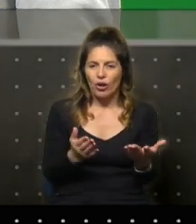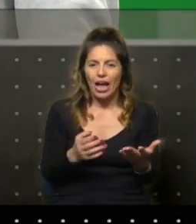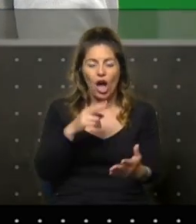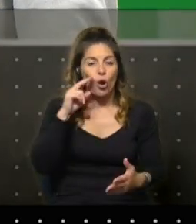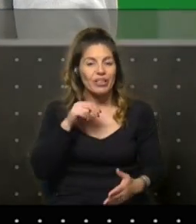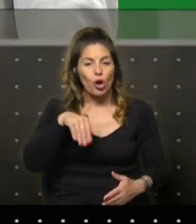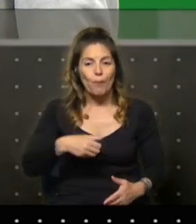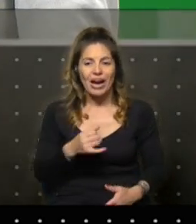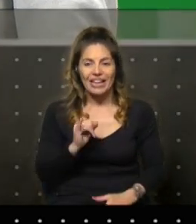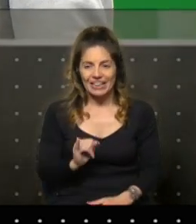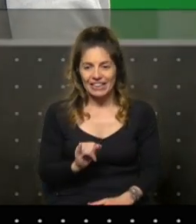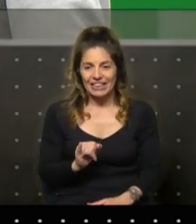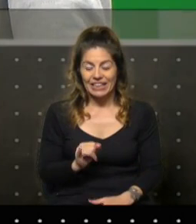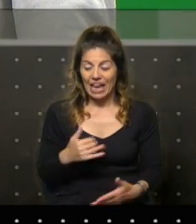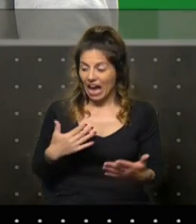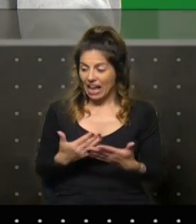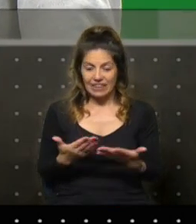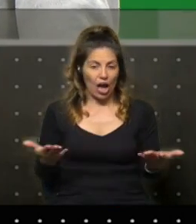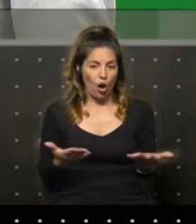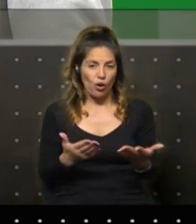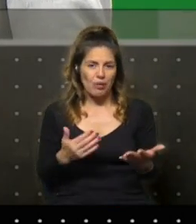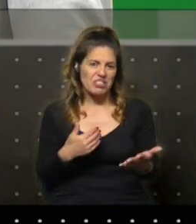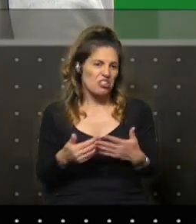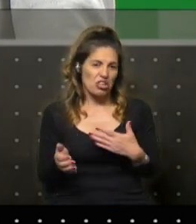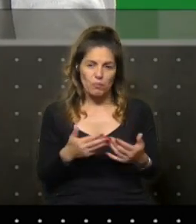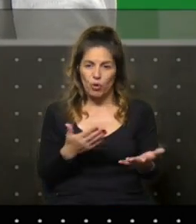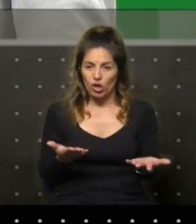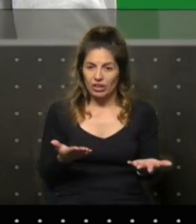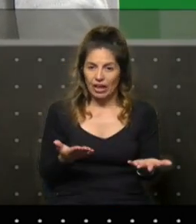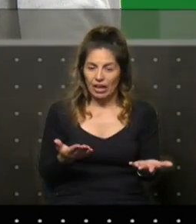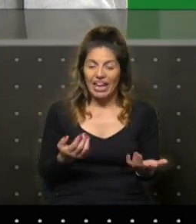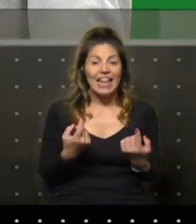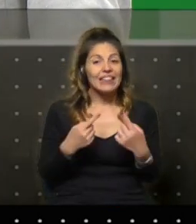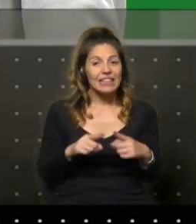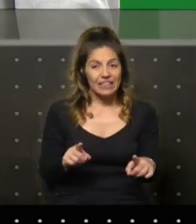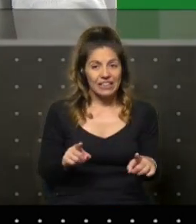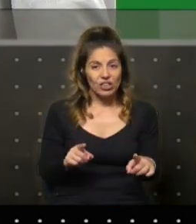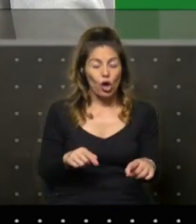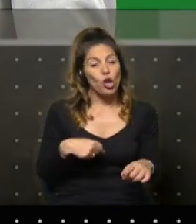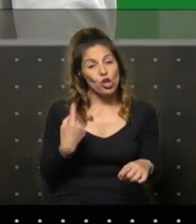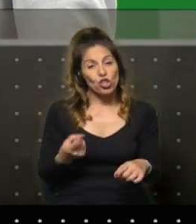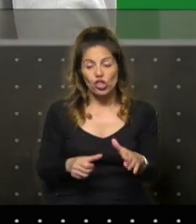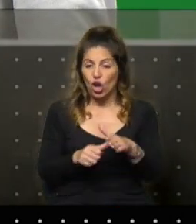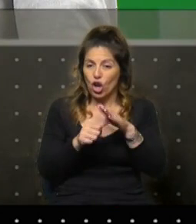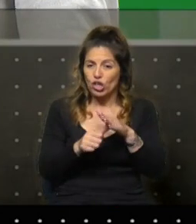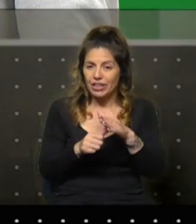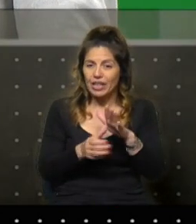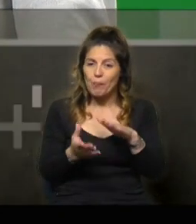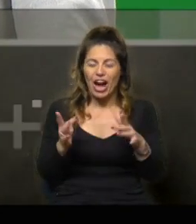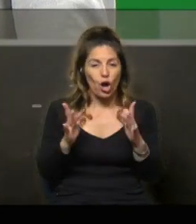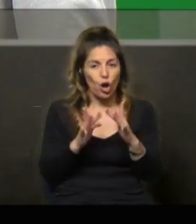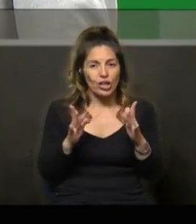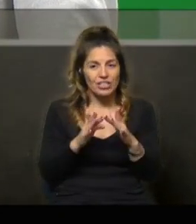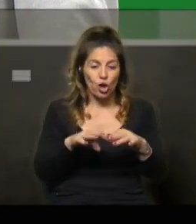de macri por ejemplo que hasta ahora parece que no le importa demasiado es distinto en el caso del resto de los líderes que tienen más conexión con